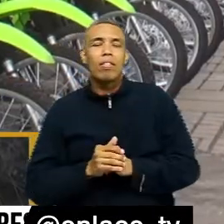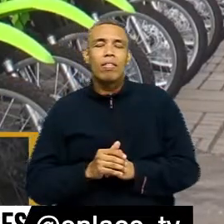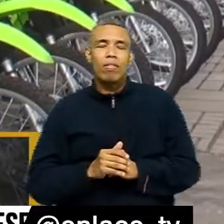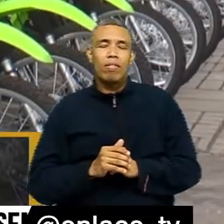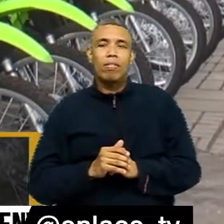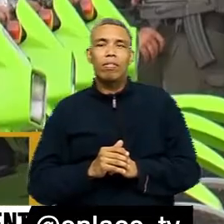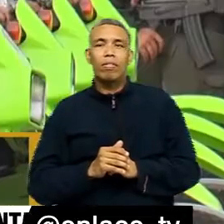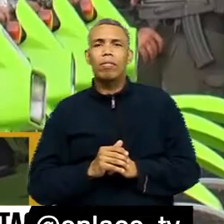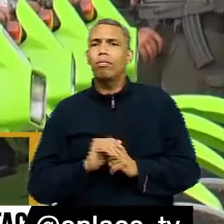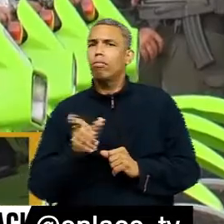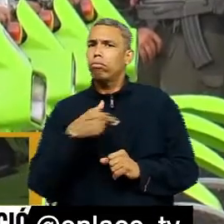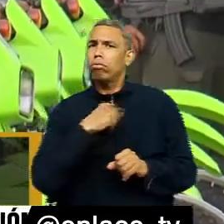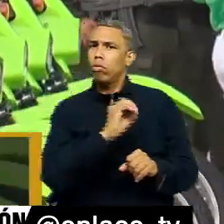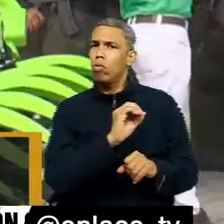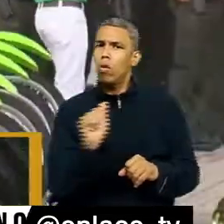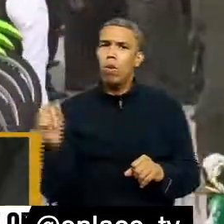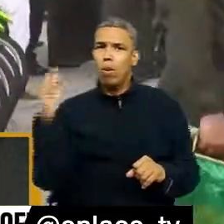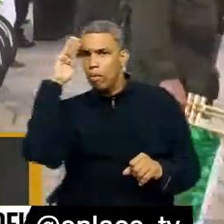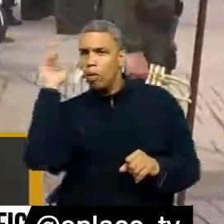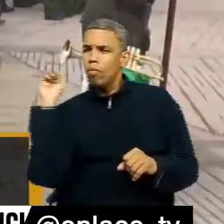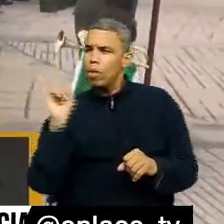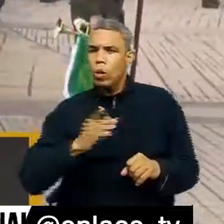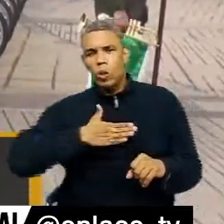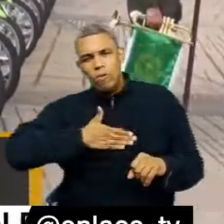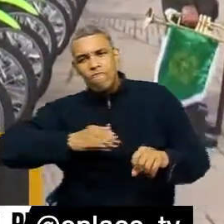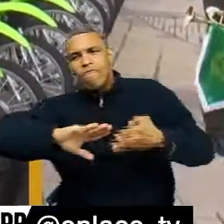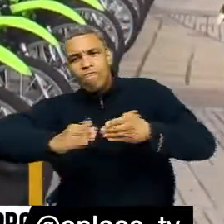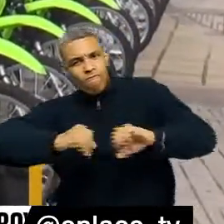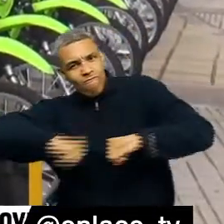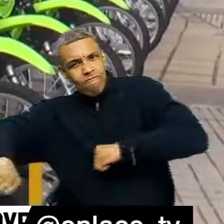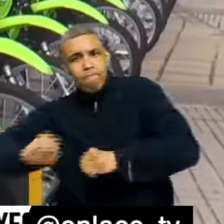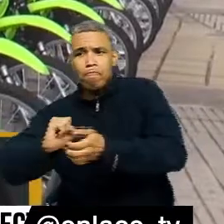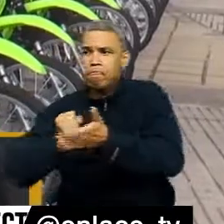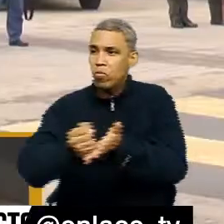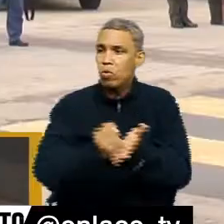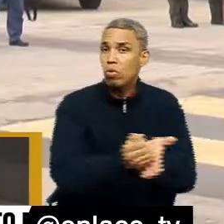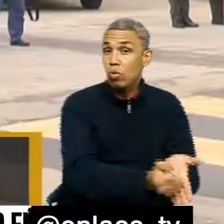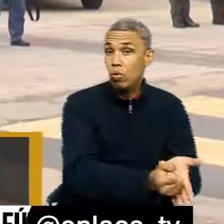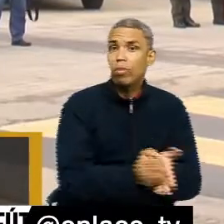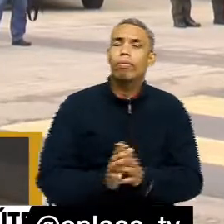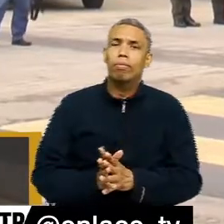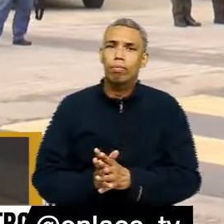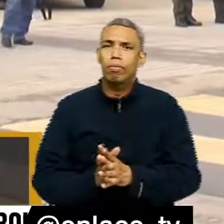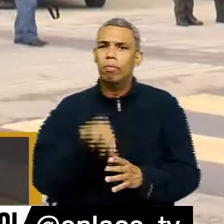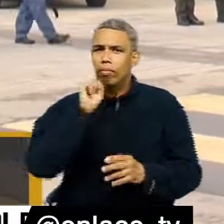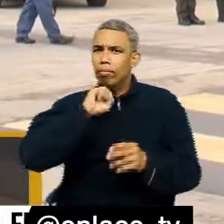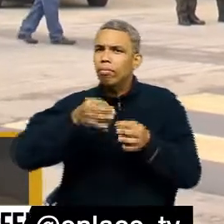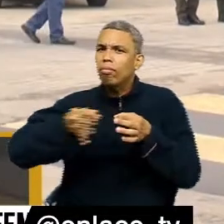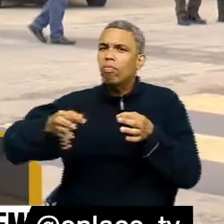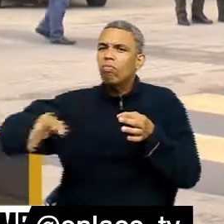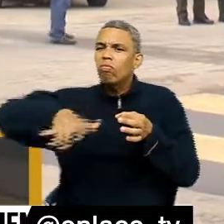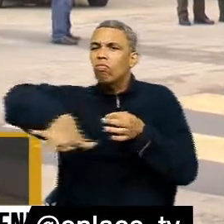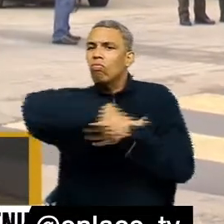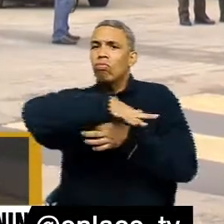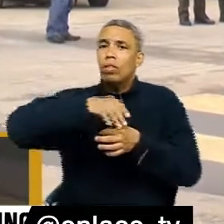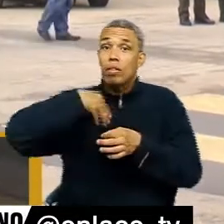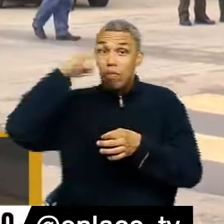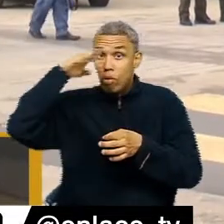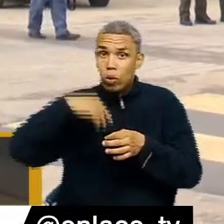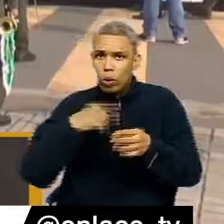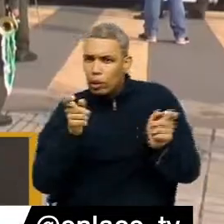de vocación de quienes han sacrificado tiempo personal para entregarlo a las comunidades. En el Magdalena Medio han fortalecido la seguridad y han logrado